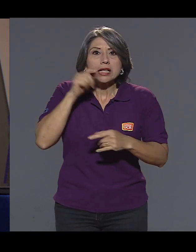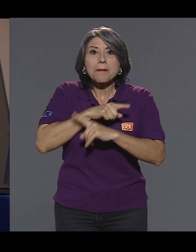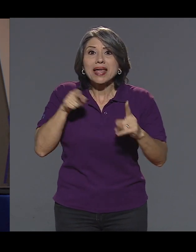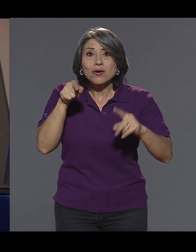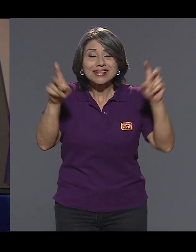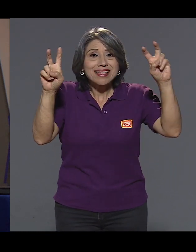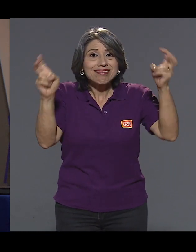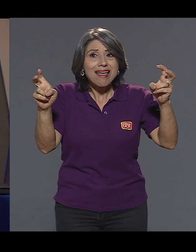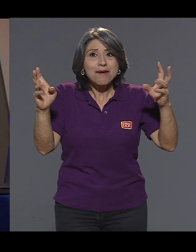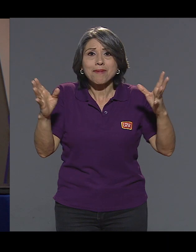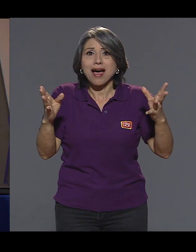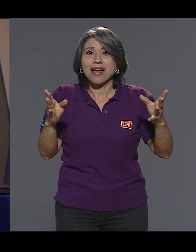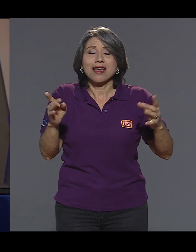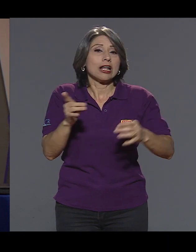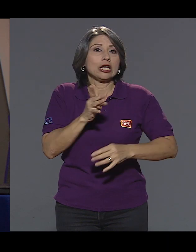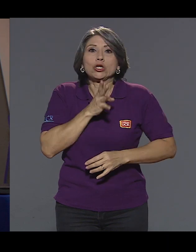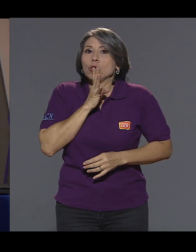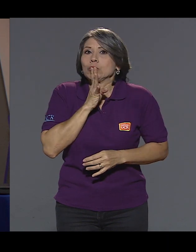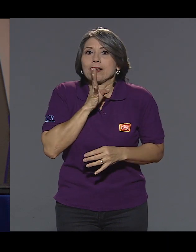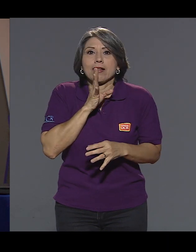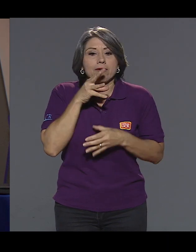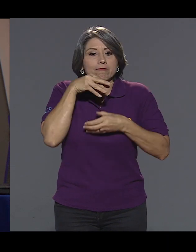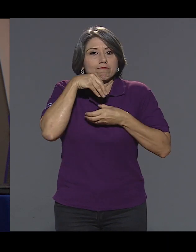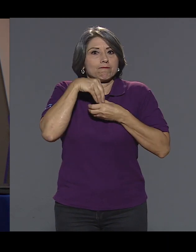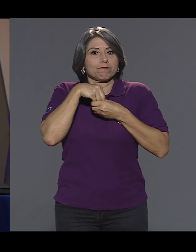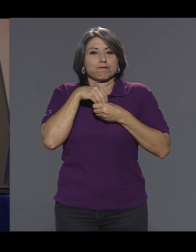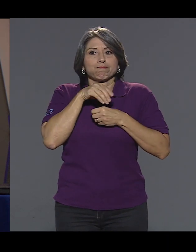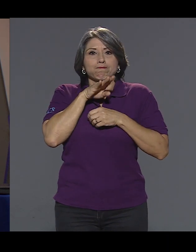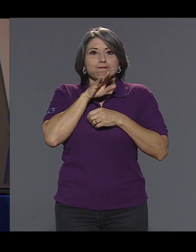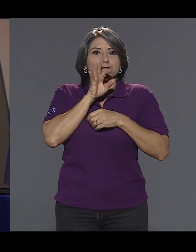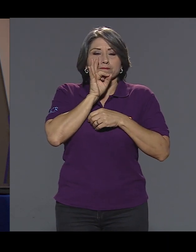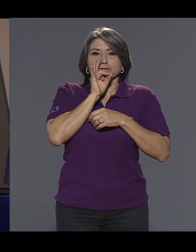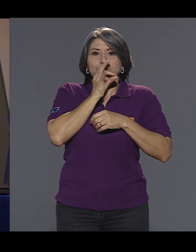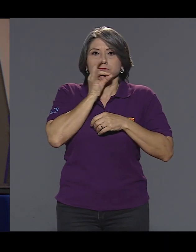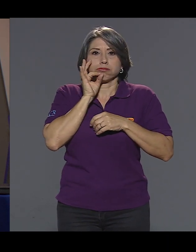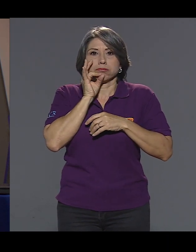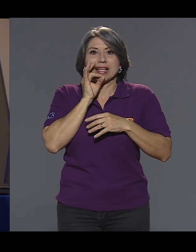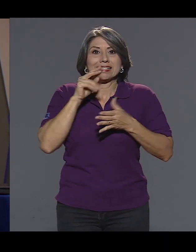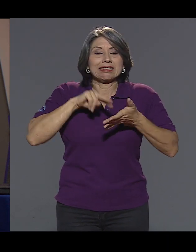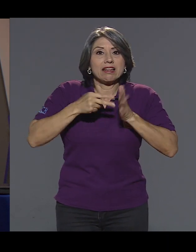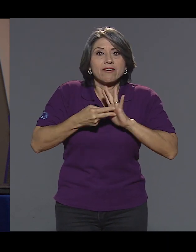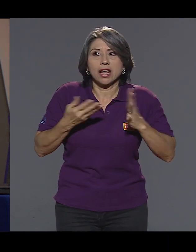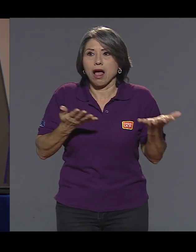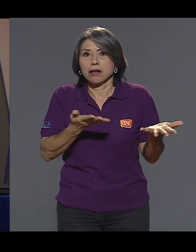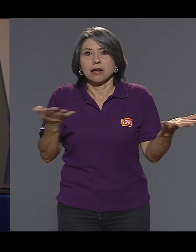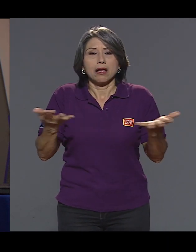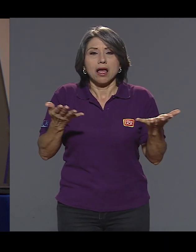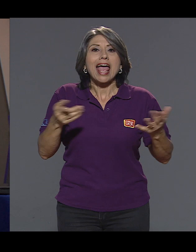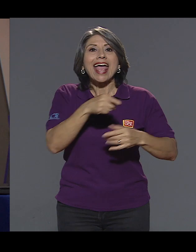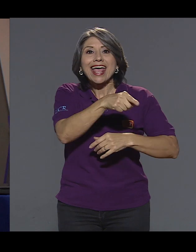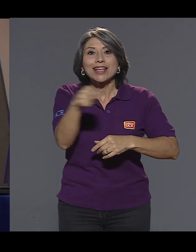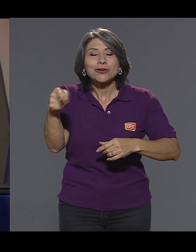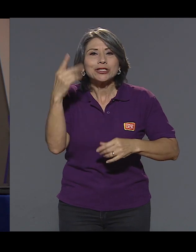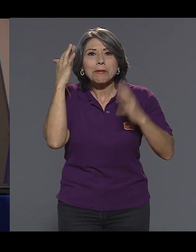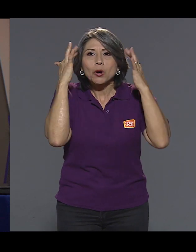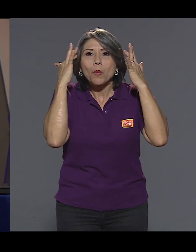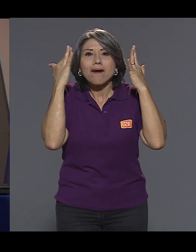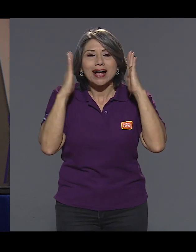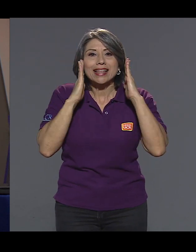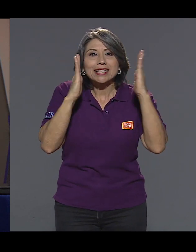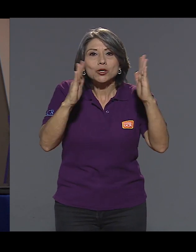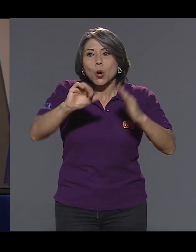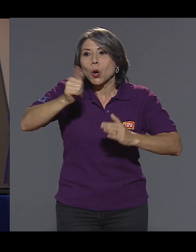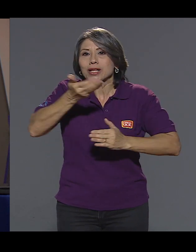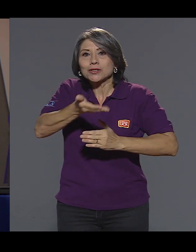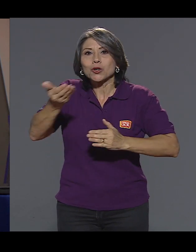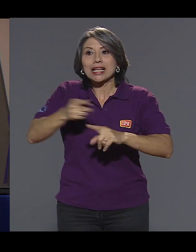tema en su agenda, es decir, estaban muy preocupados por la atención en cosas muy concretas, pero este